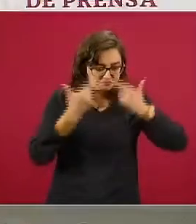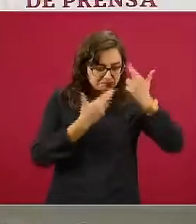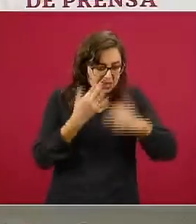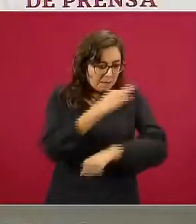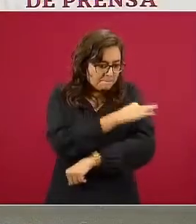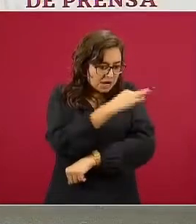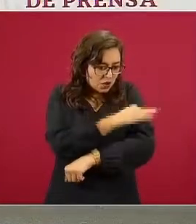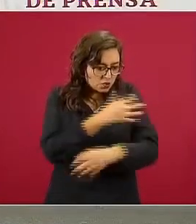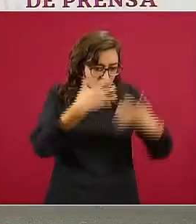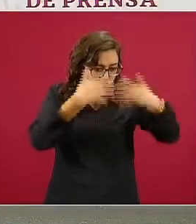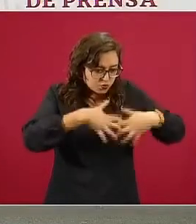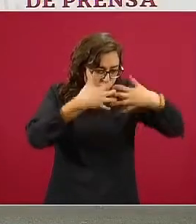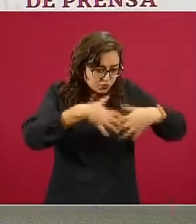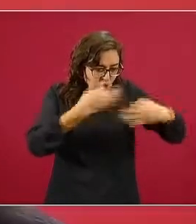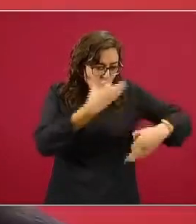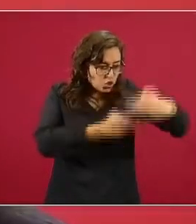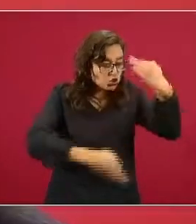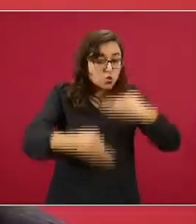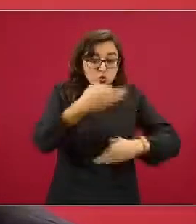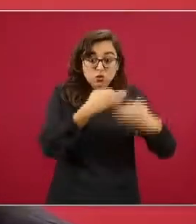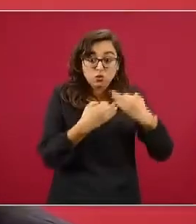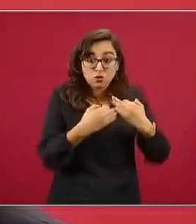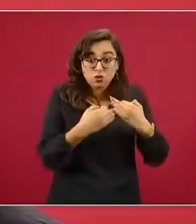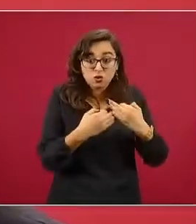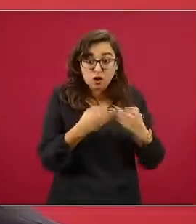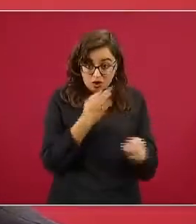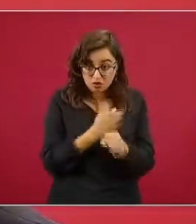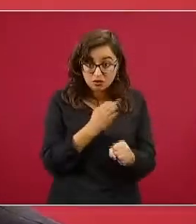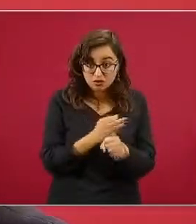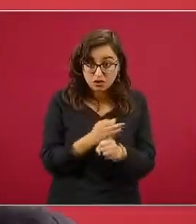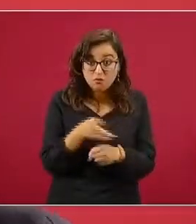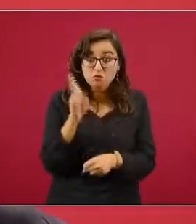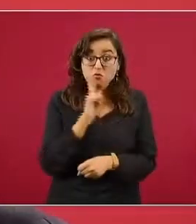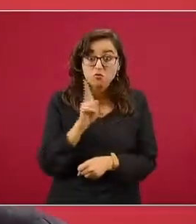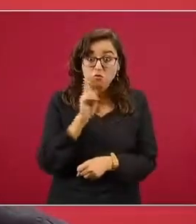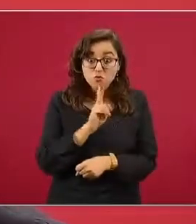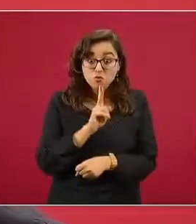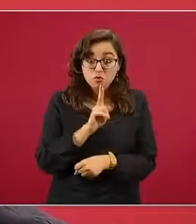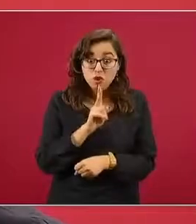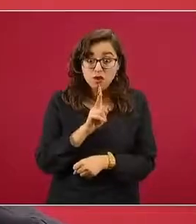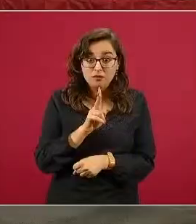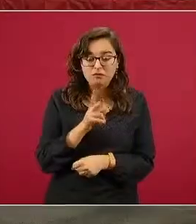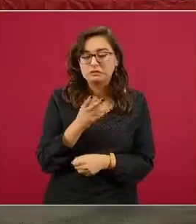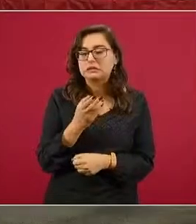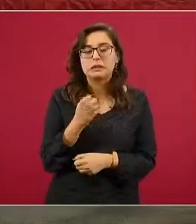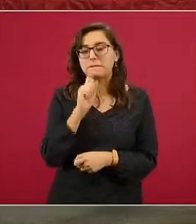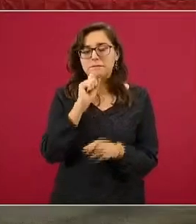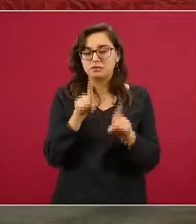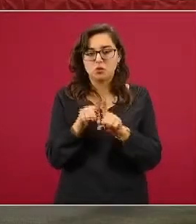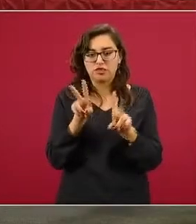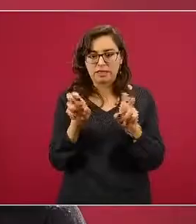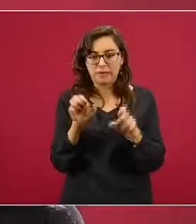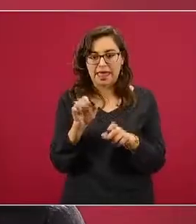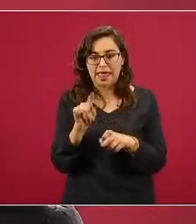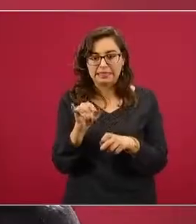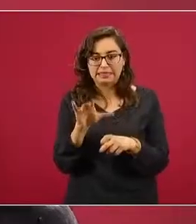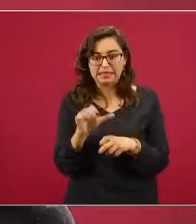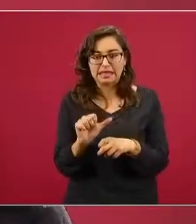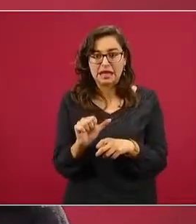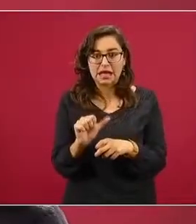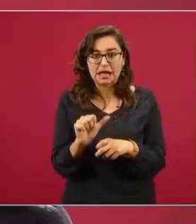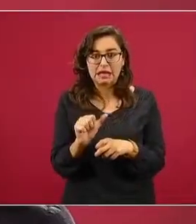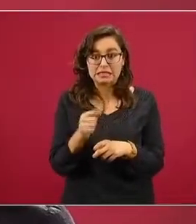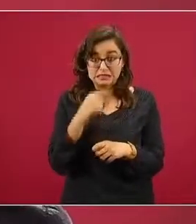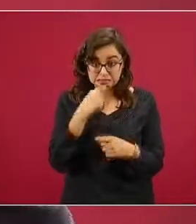todos los que hay en este momento, ninguno está estudiando, por todo un tema de ética en la investigación, ninguno está